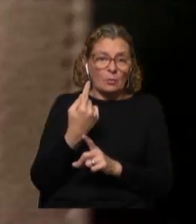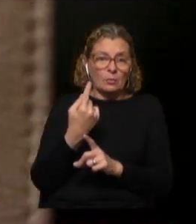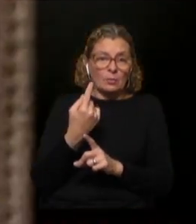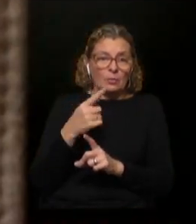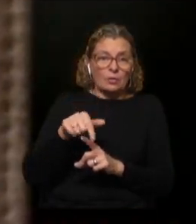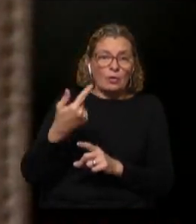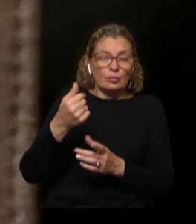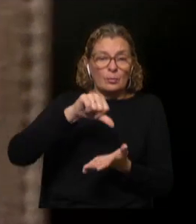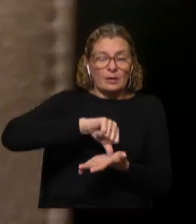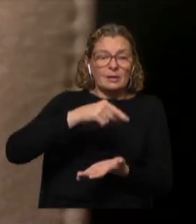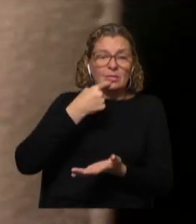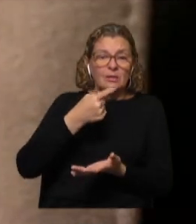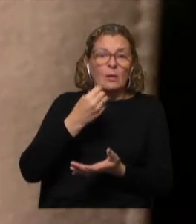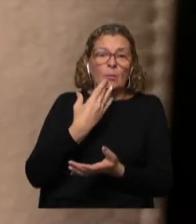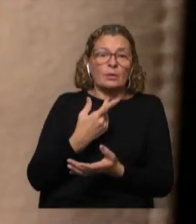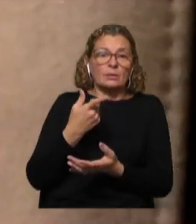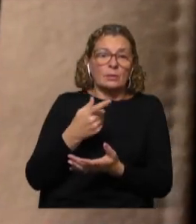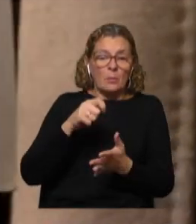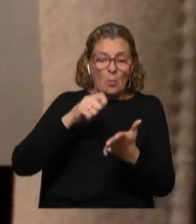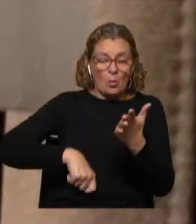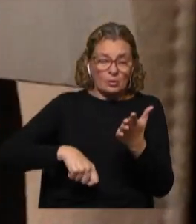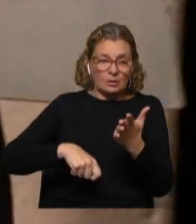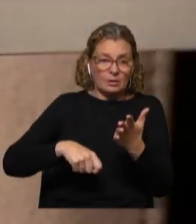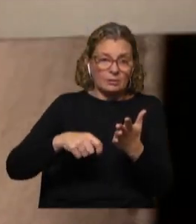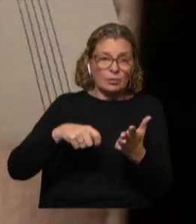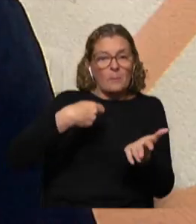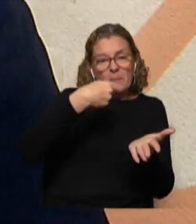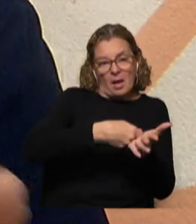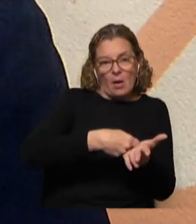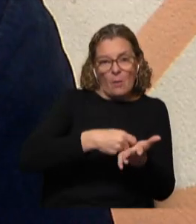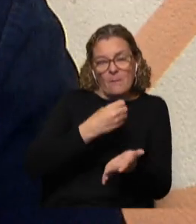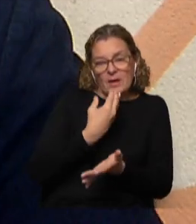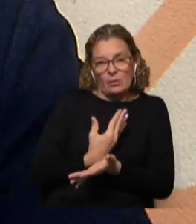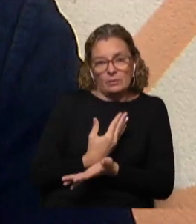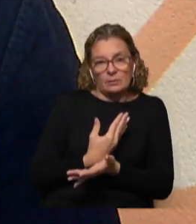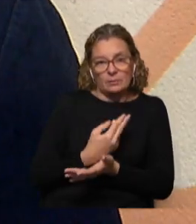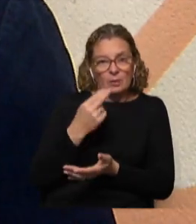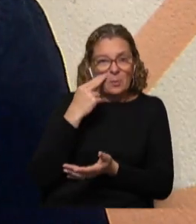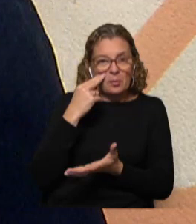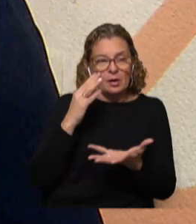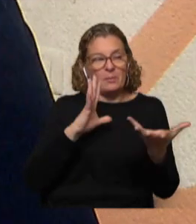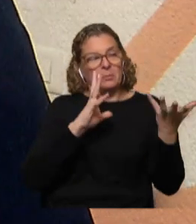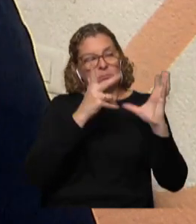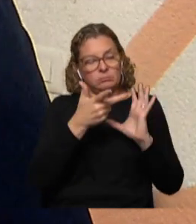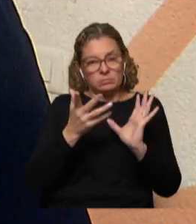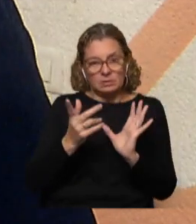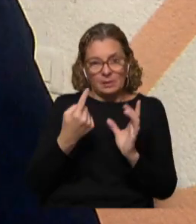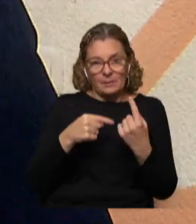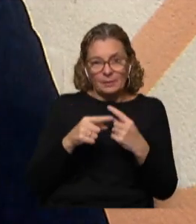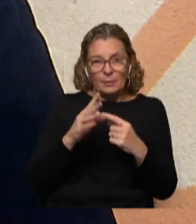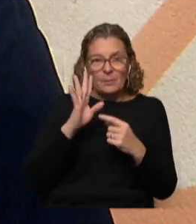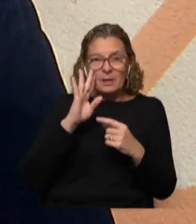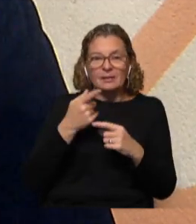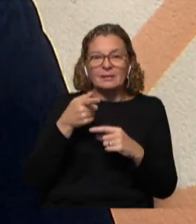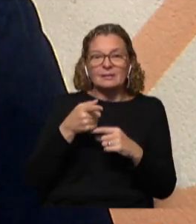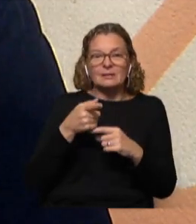o extranjera diga, bueno, ¿cuánto cuesta la multa? Y prefiero pagar la multa, pero dañar el ecosistema. Lo que pasa es que en ese tipo